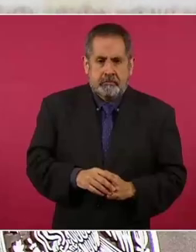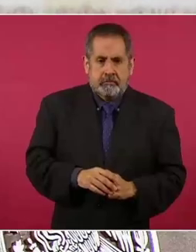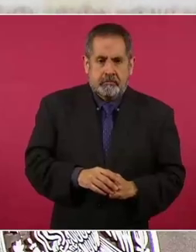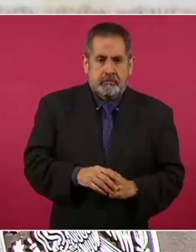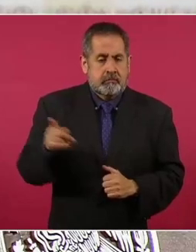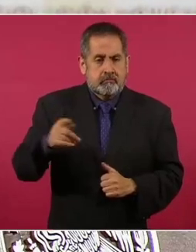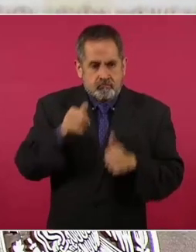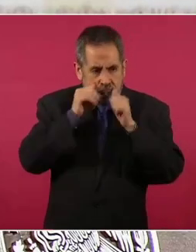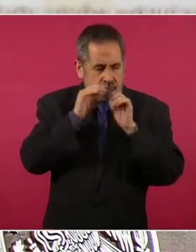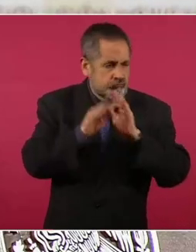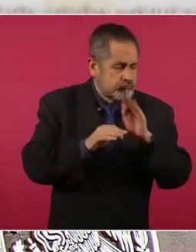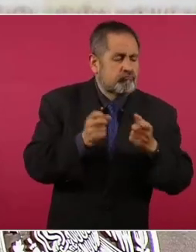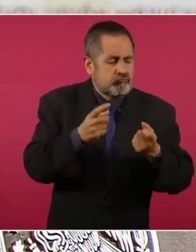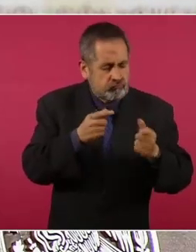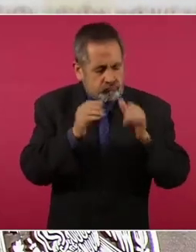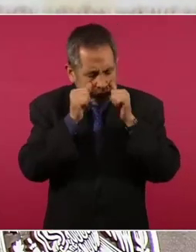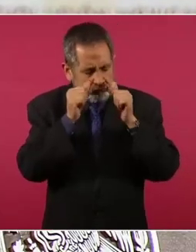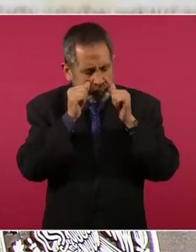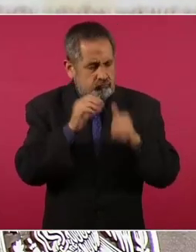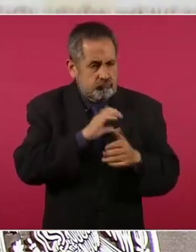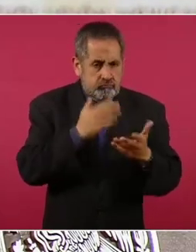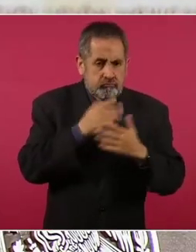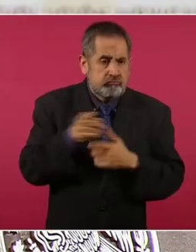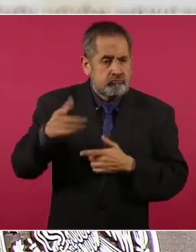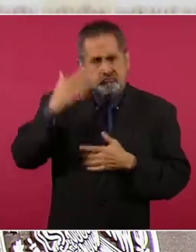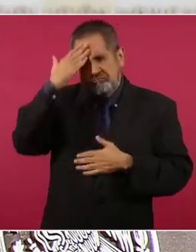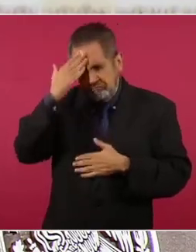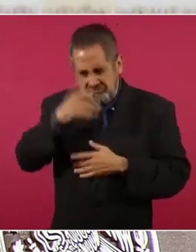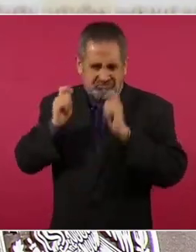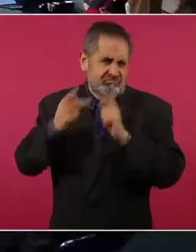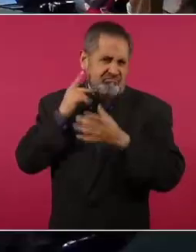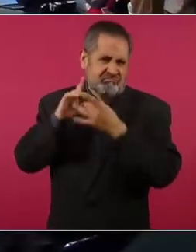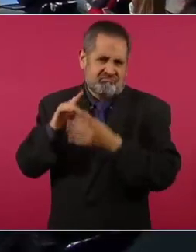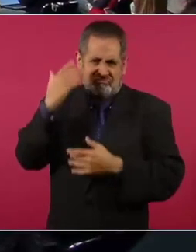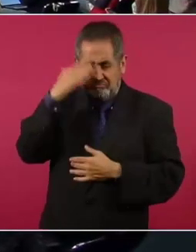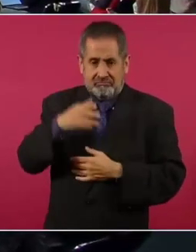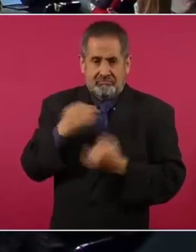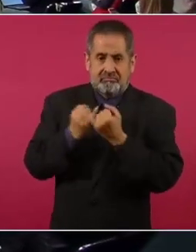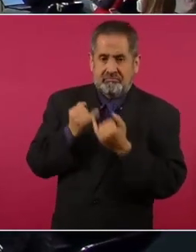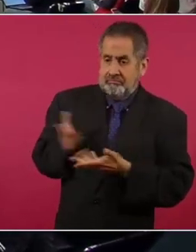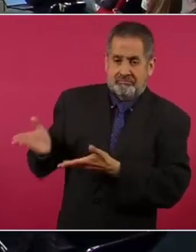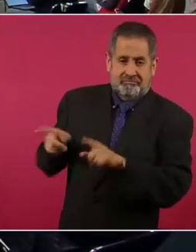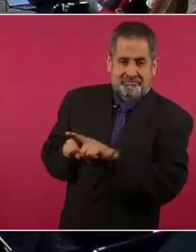tiene buen trato, tiene oficio político, es como, miren,